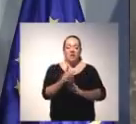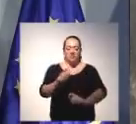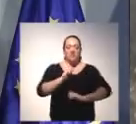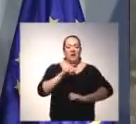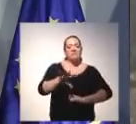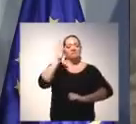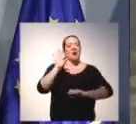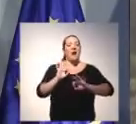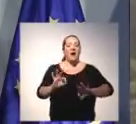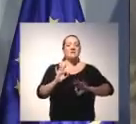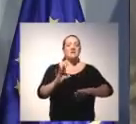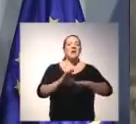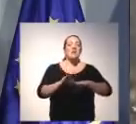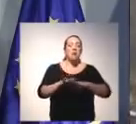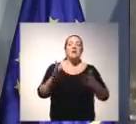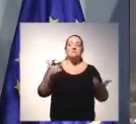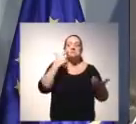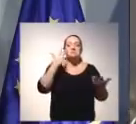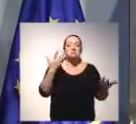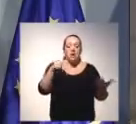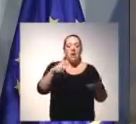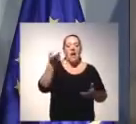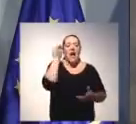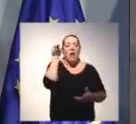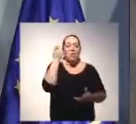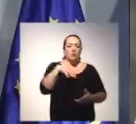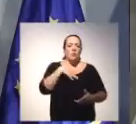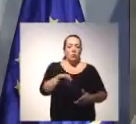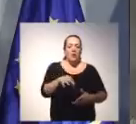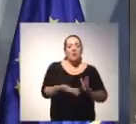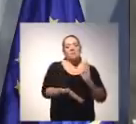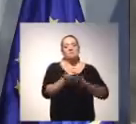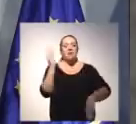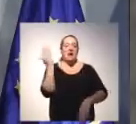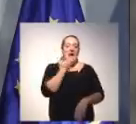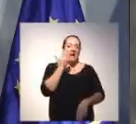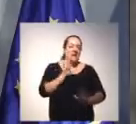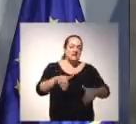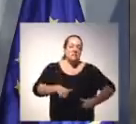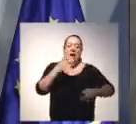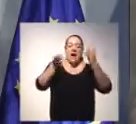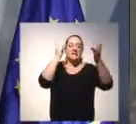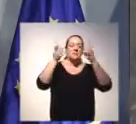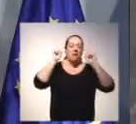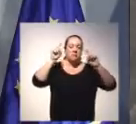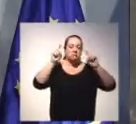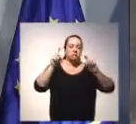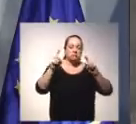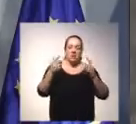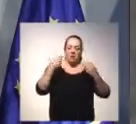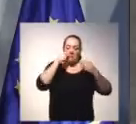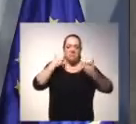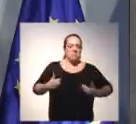tomar esas decisiones de decir, oiga, pues los alumnos pueden volver a sus clases, a su actividad docente